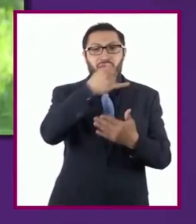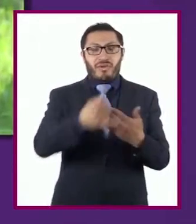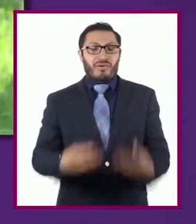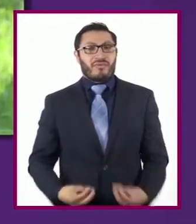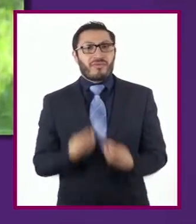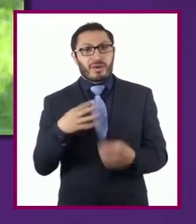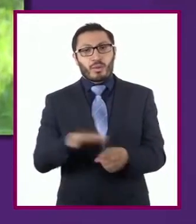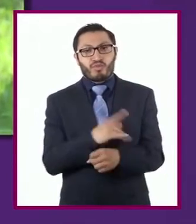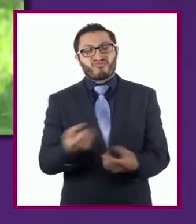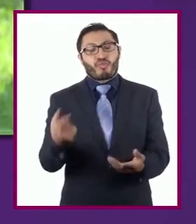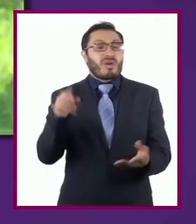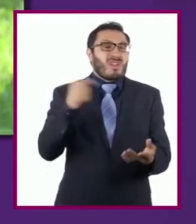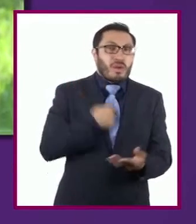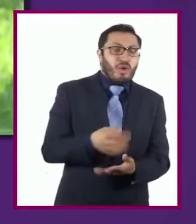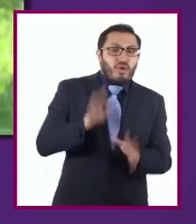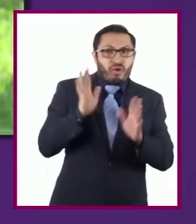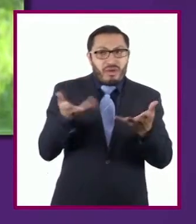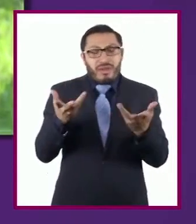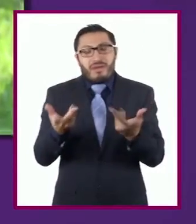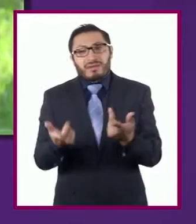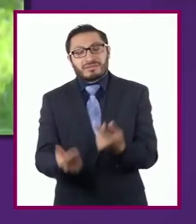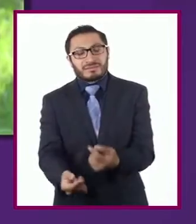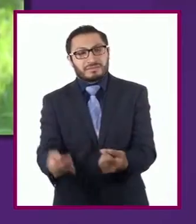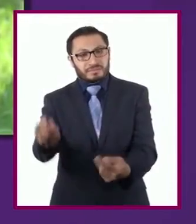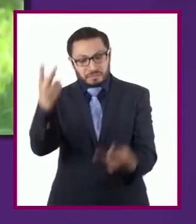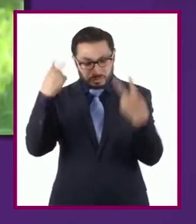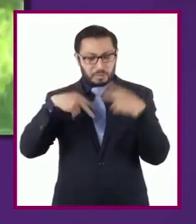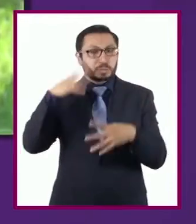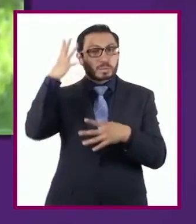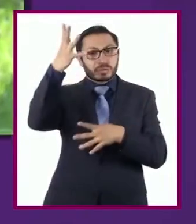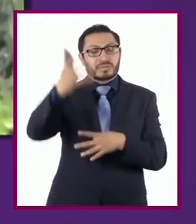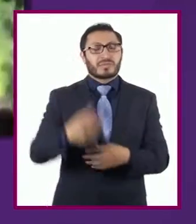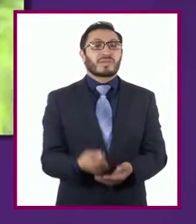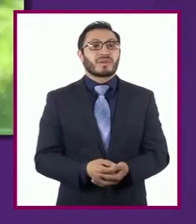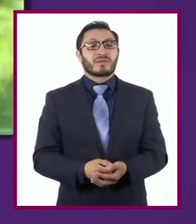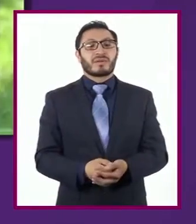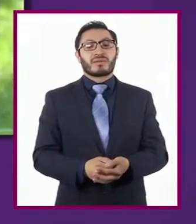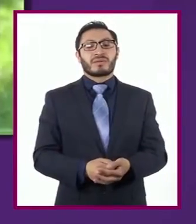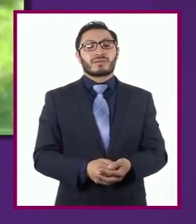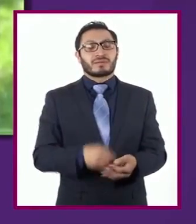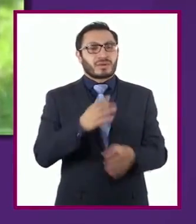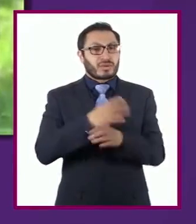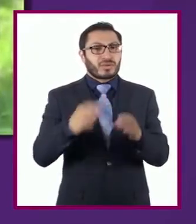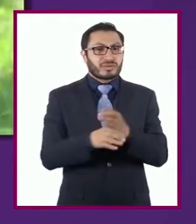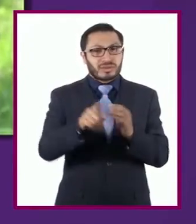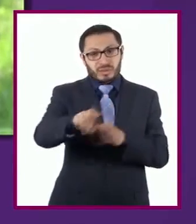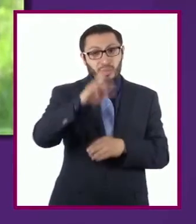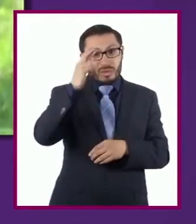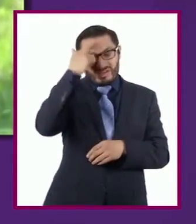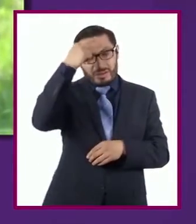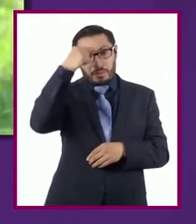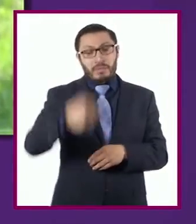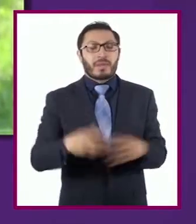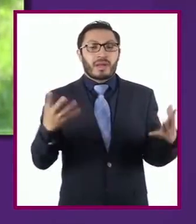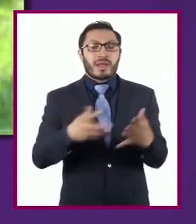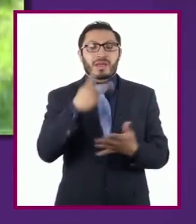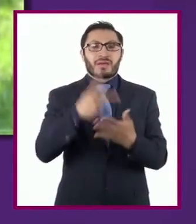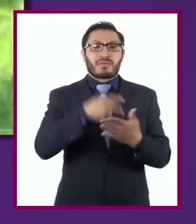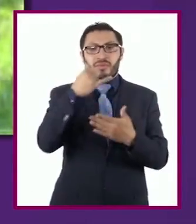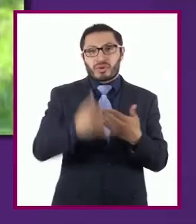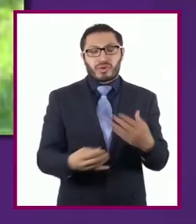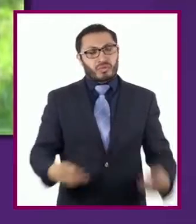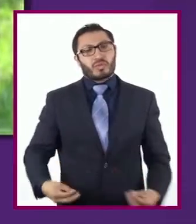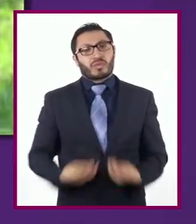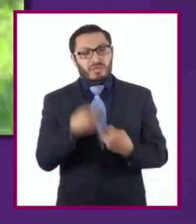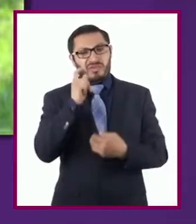porque dices, bueno, yo ya me veo así, entonces esto es lo que tengo que hacer para llegar a ese lugar. Las cosas que debes de tomar en cuenta para elaborar tu proyecto